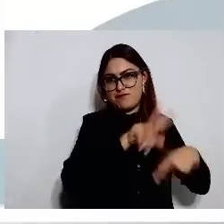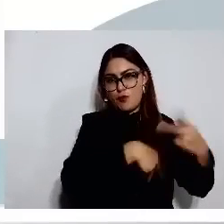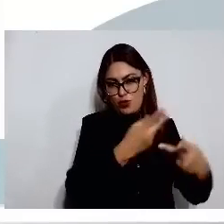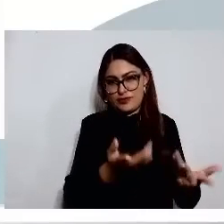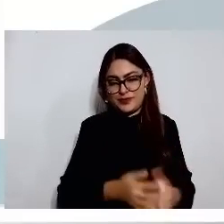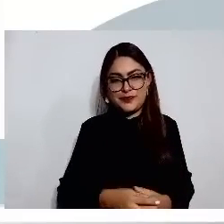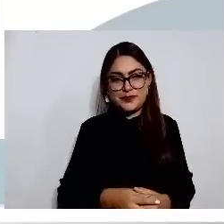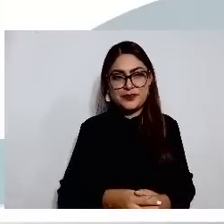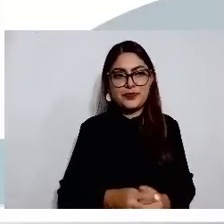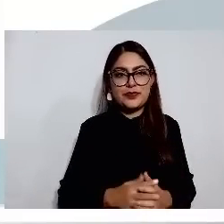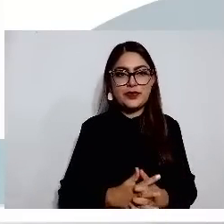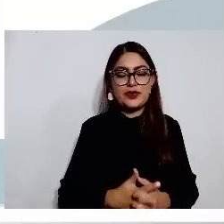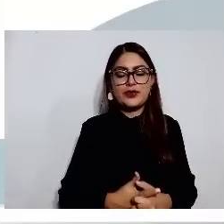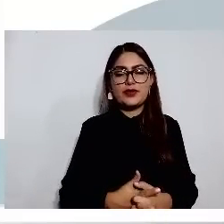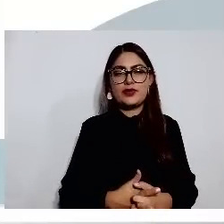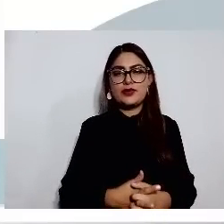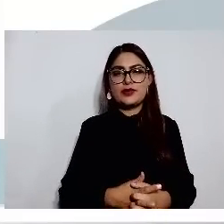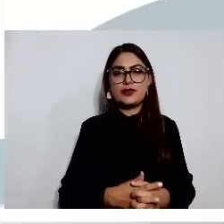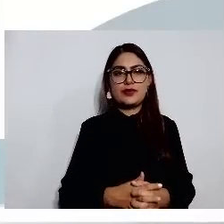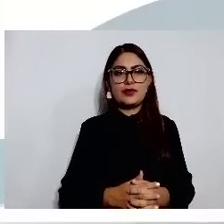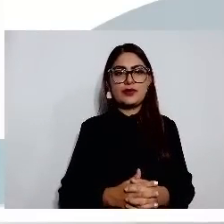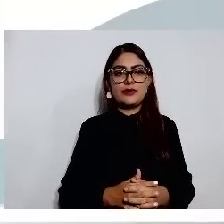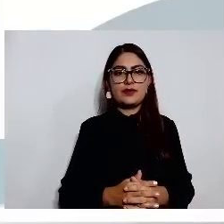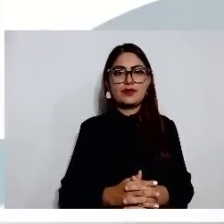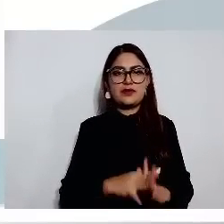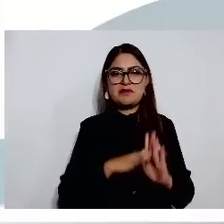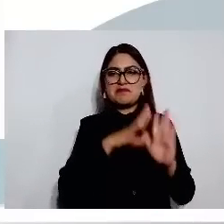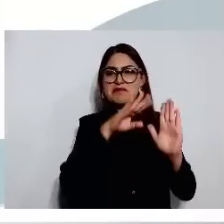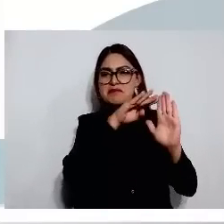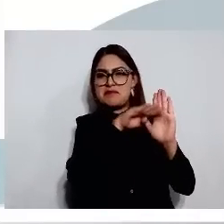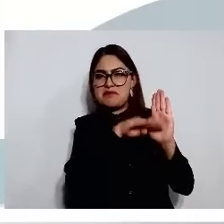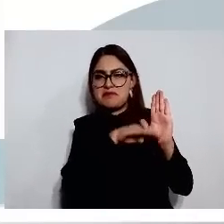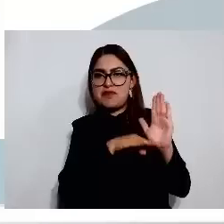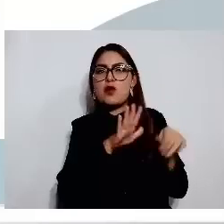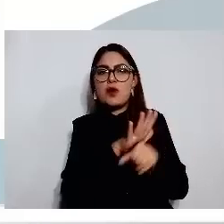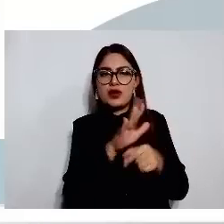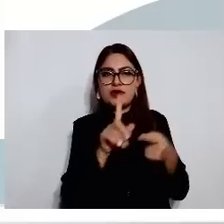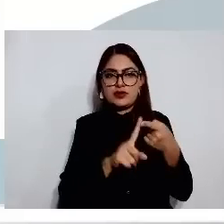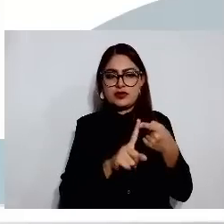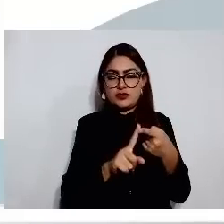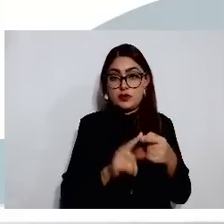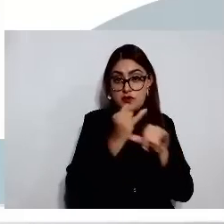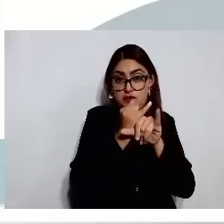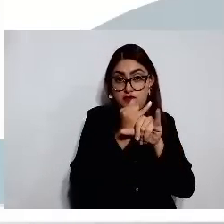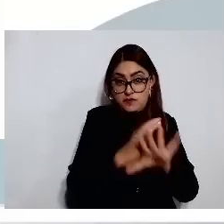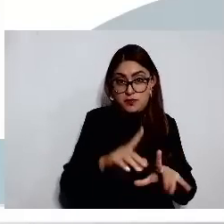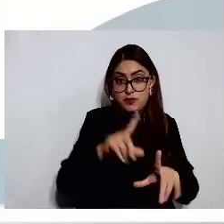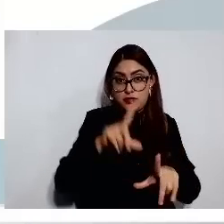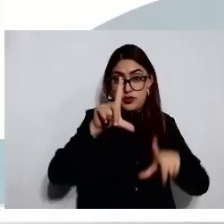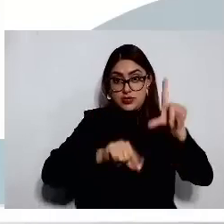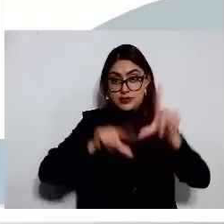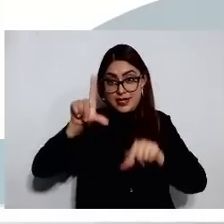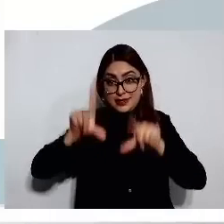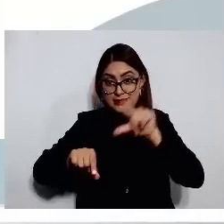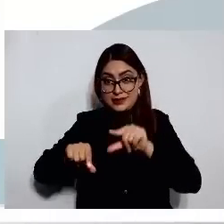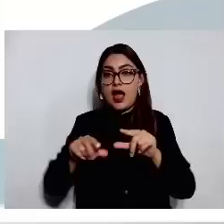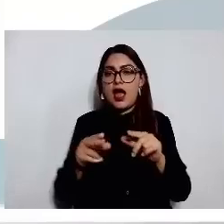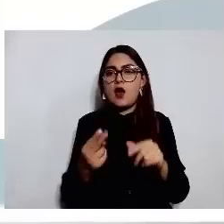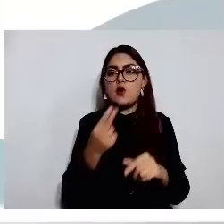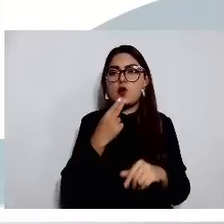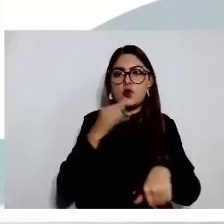¿Cuáles eran estas líneas estratégicas? 1. Generación de información estadística útil y accesible.